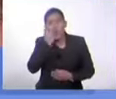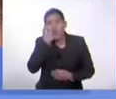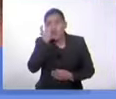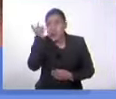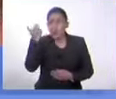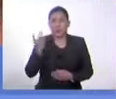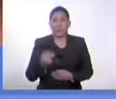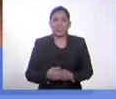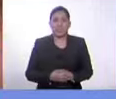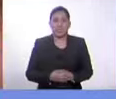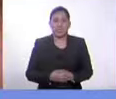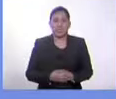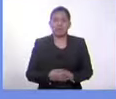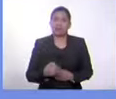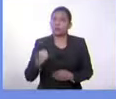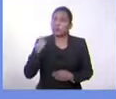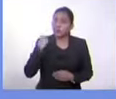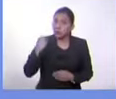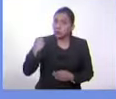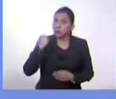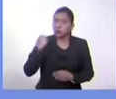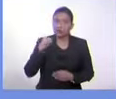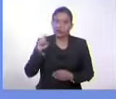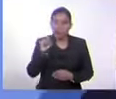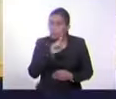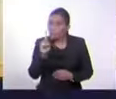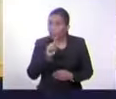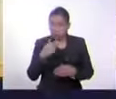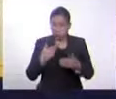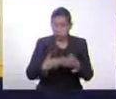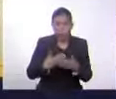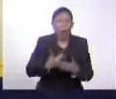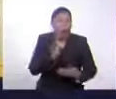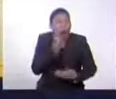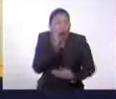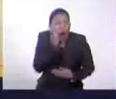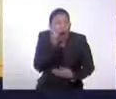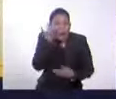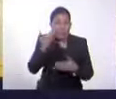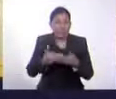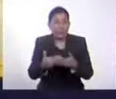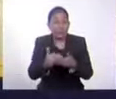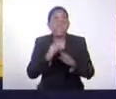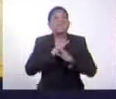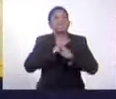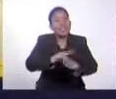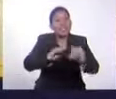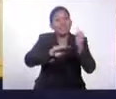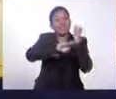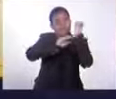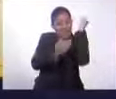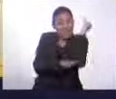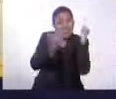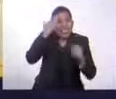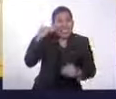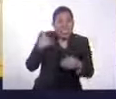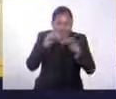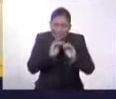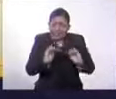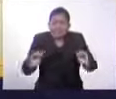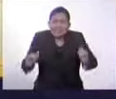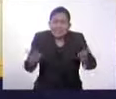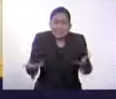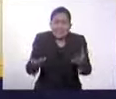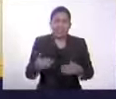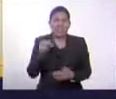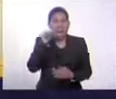de la importancia de no tener relaciones tempranas para que no sucedan los embarazos en las niñas. Y esto conlleva a que